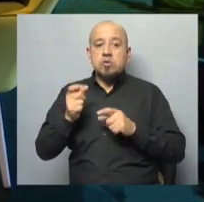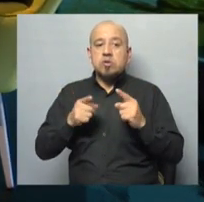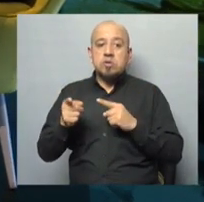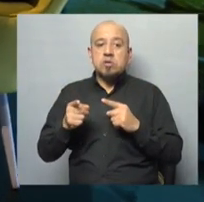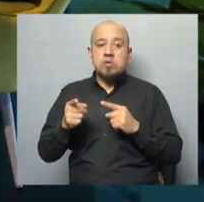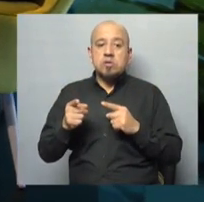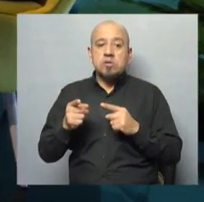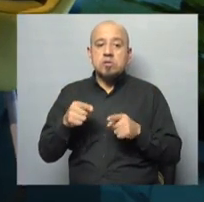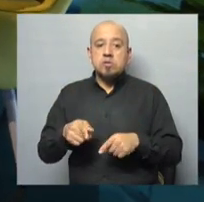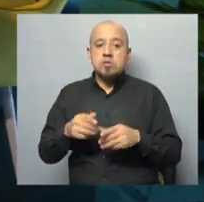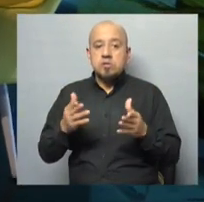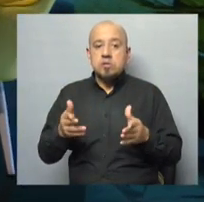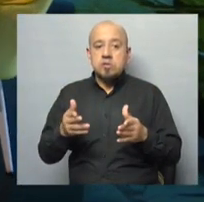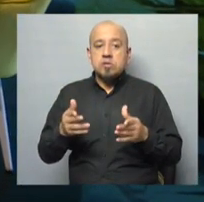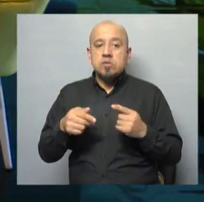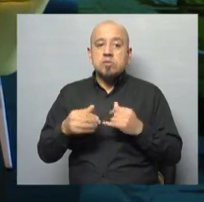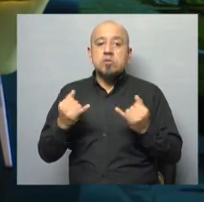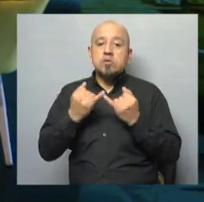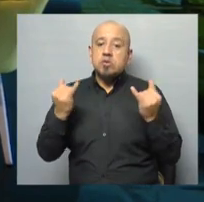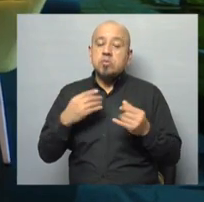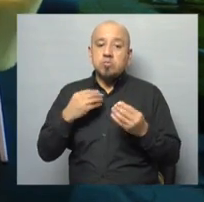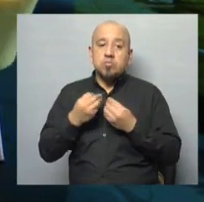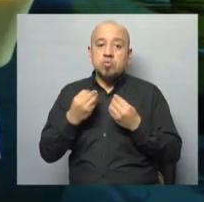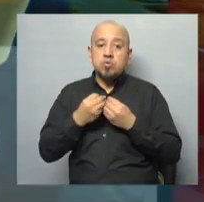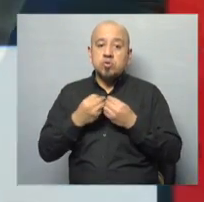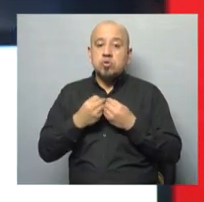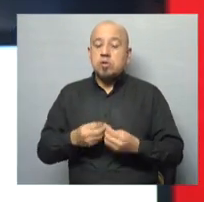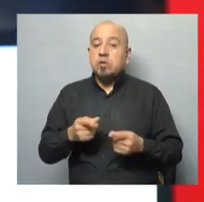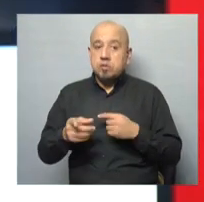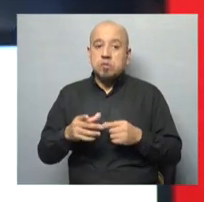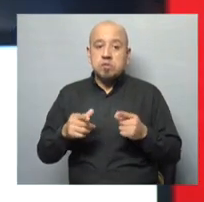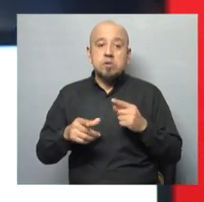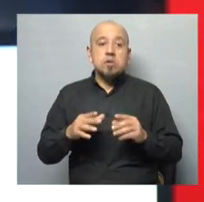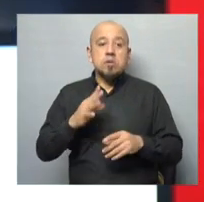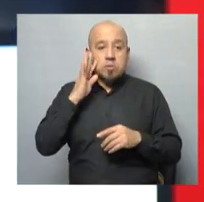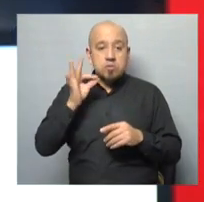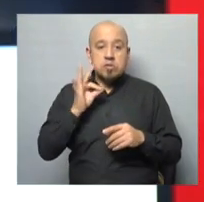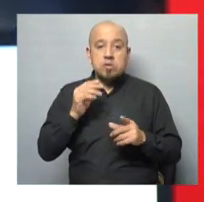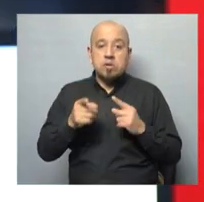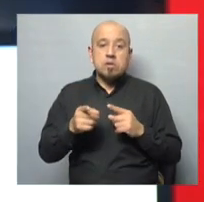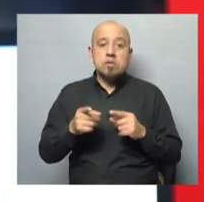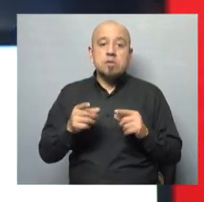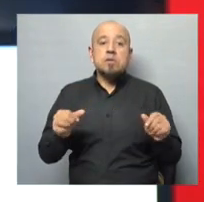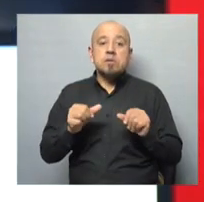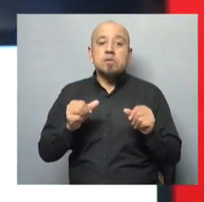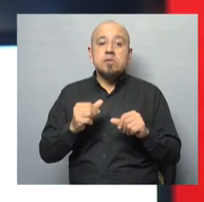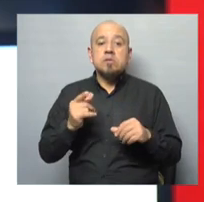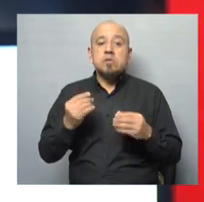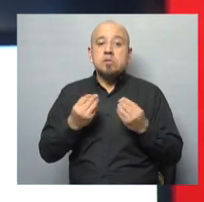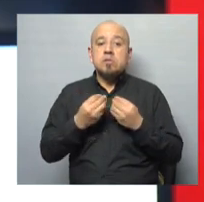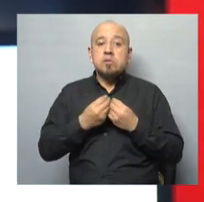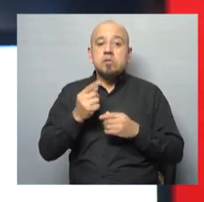si son diarias mucha gente no muchas salas tienen la capacidad o la posibilidad de albergar a toda esa cantidad de